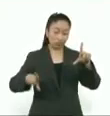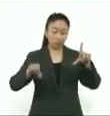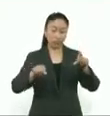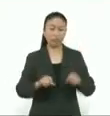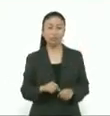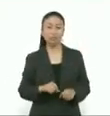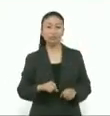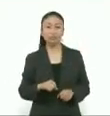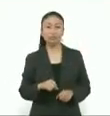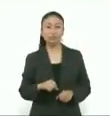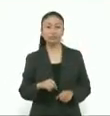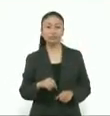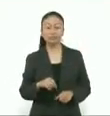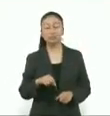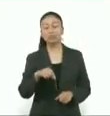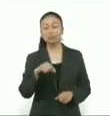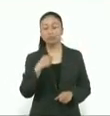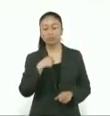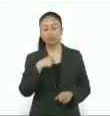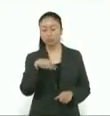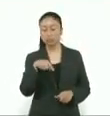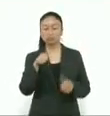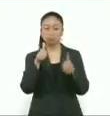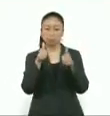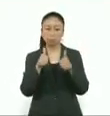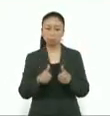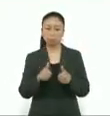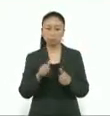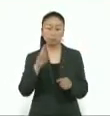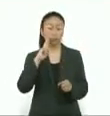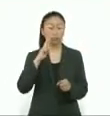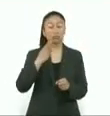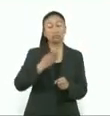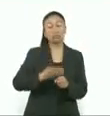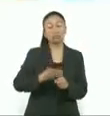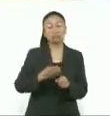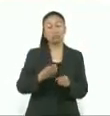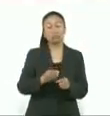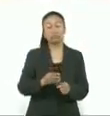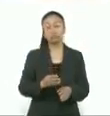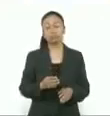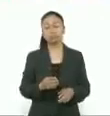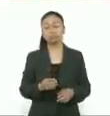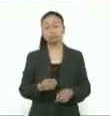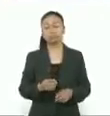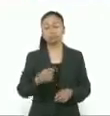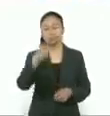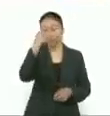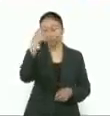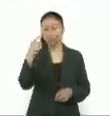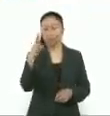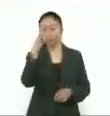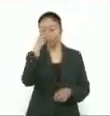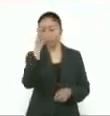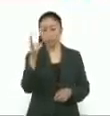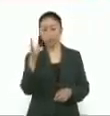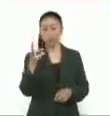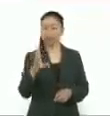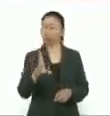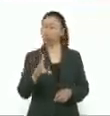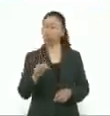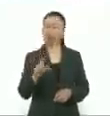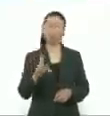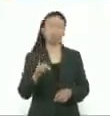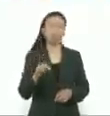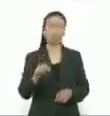aquí con la alta responsabilidad de hablar ante ustedes y de no fallarle a todas aquellas